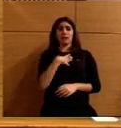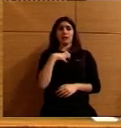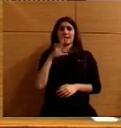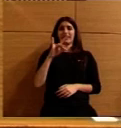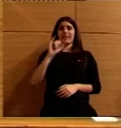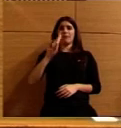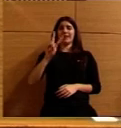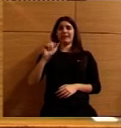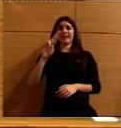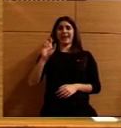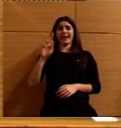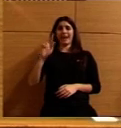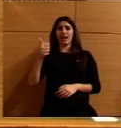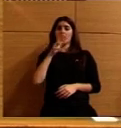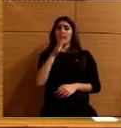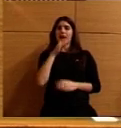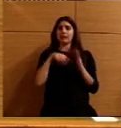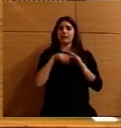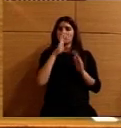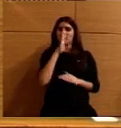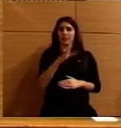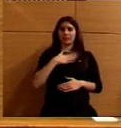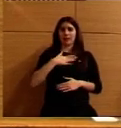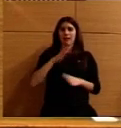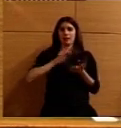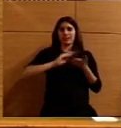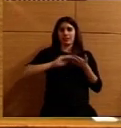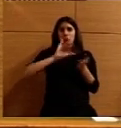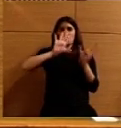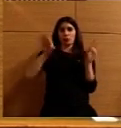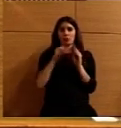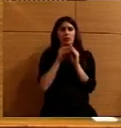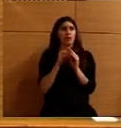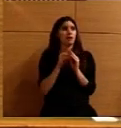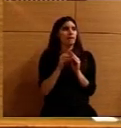Divalterra per a la seva gestió directa per la pròpia administració provincial.